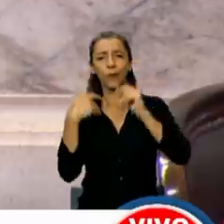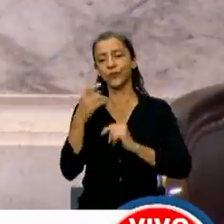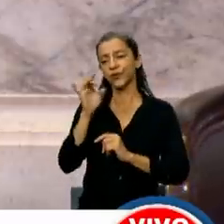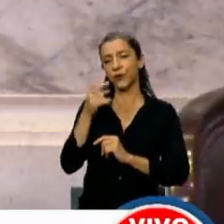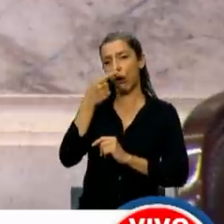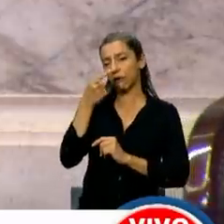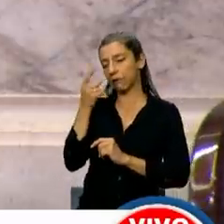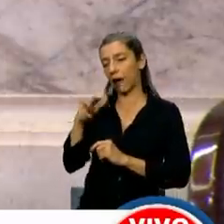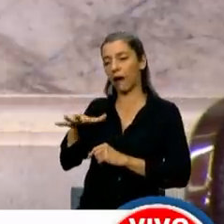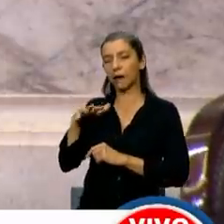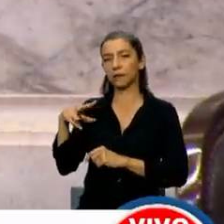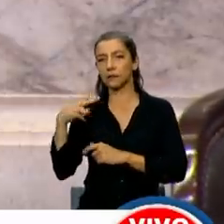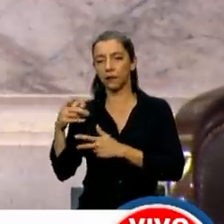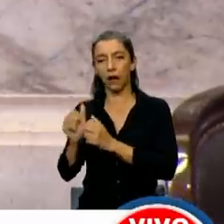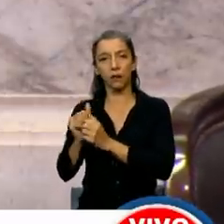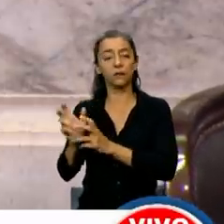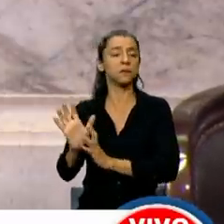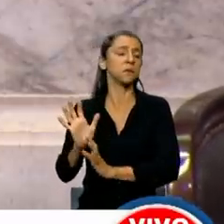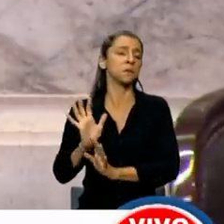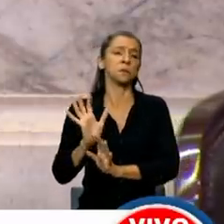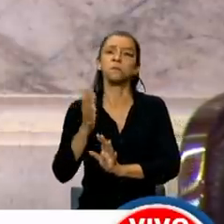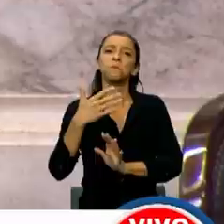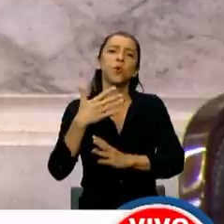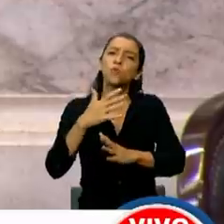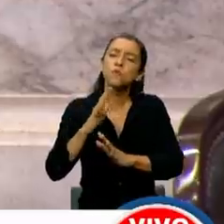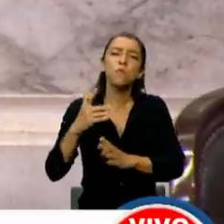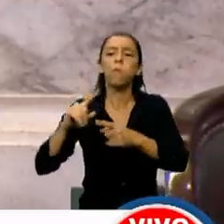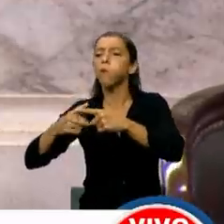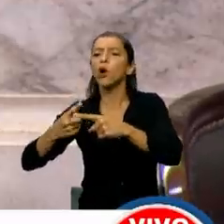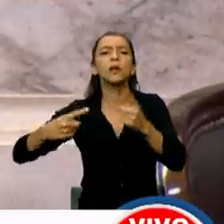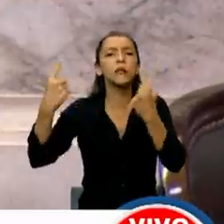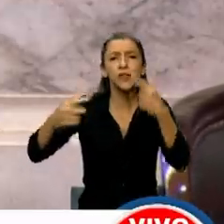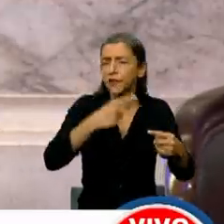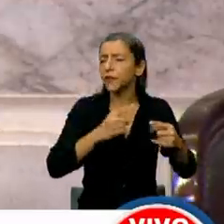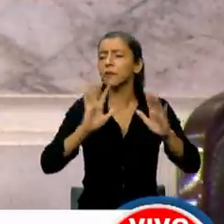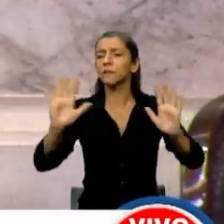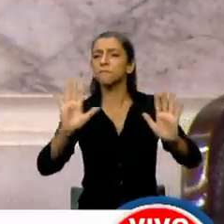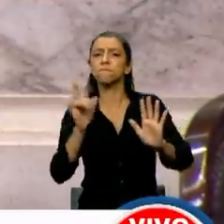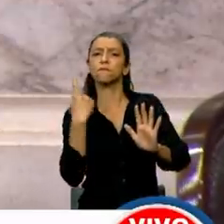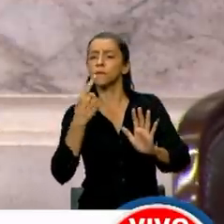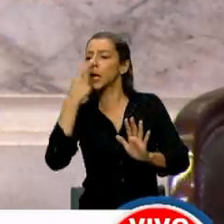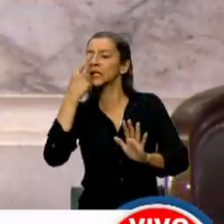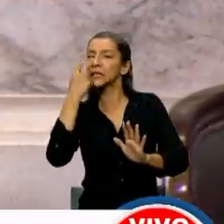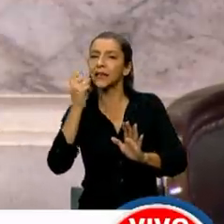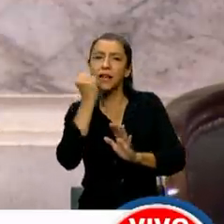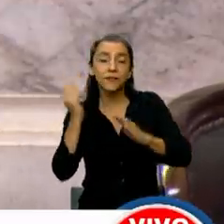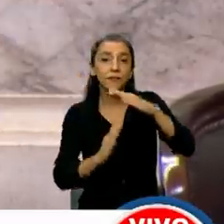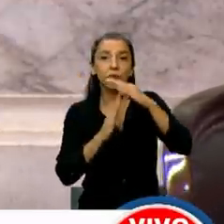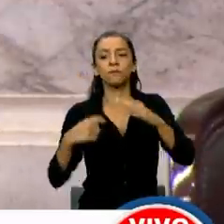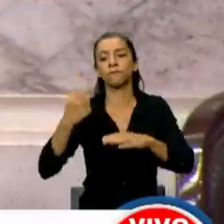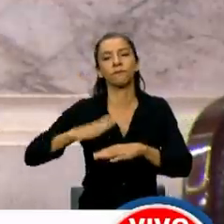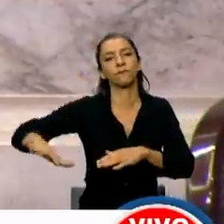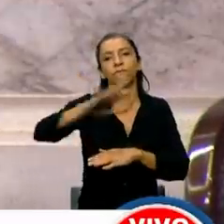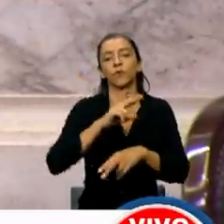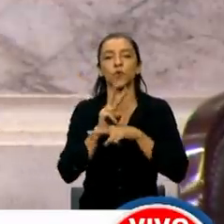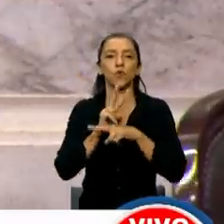sectoriales más allá de nuestros matices partidarios y políticos sino que nuestro interés fundamental es cuidar